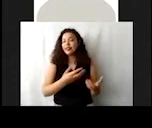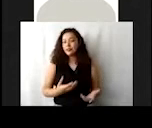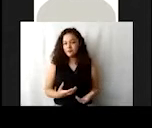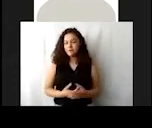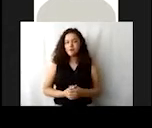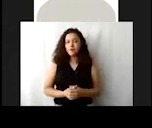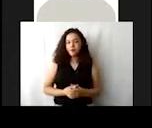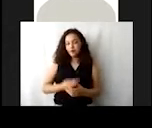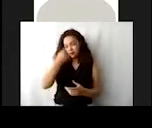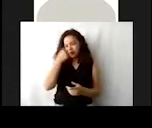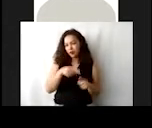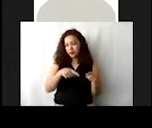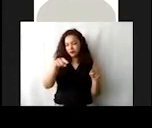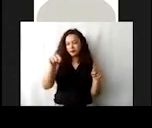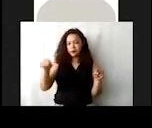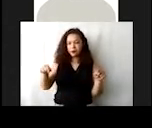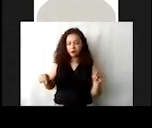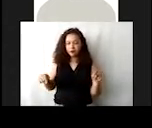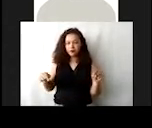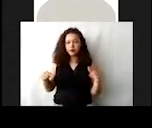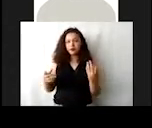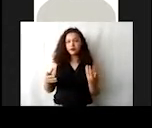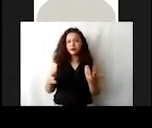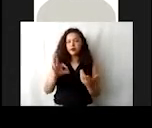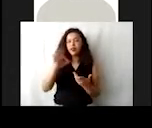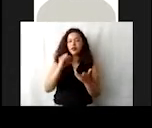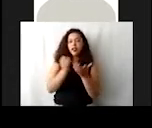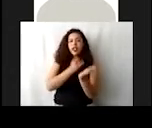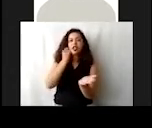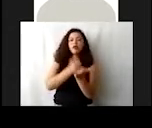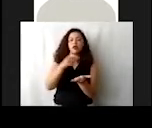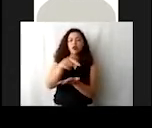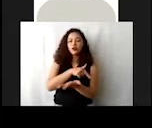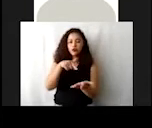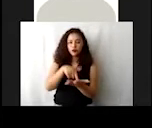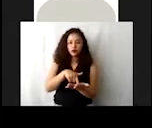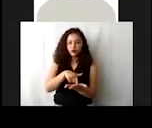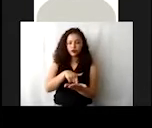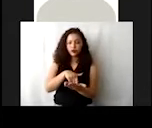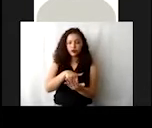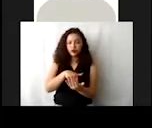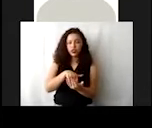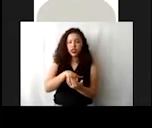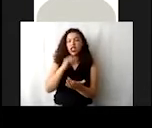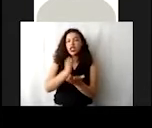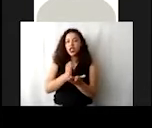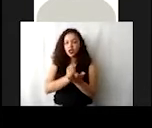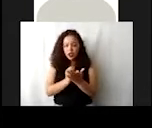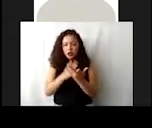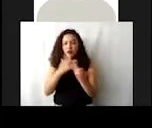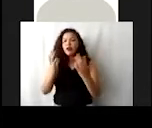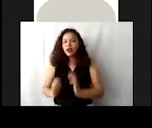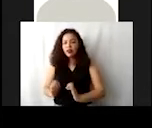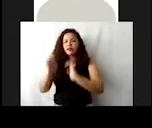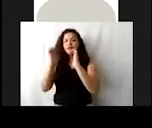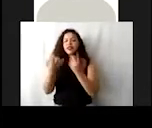esa sucursal. Vamos a pensar en impuestos locales, ¿no? Generalmente, impuesto predial, impuesto para esos